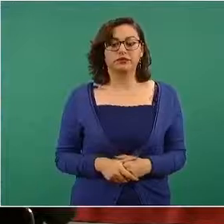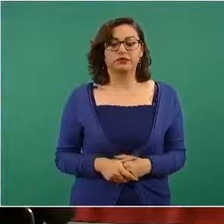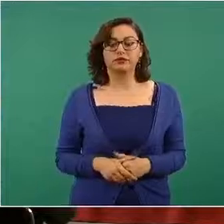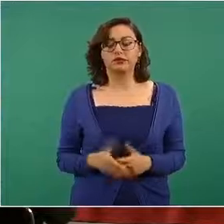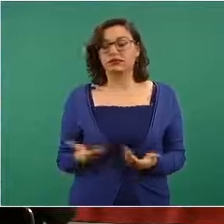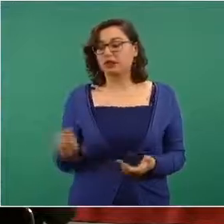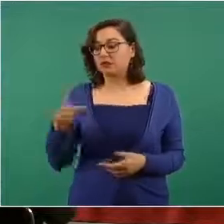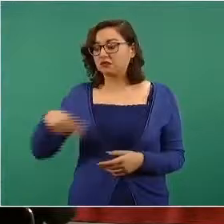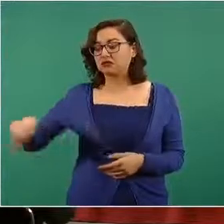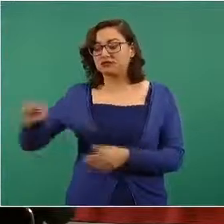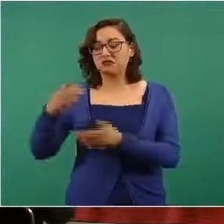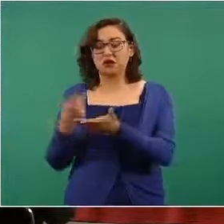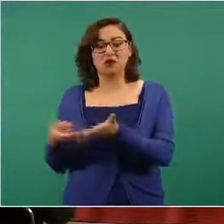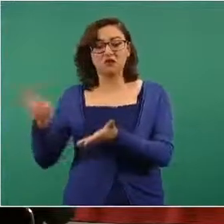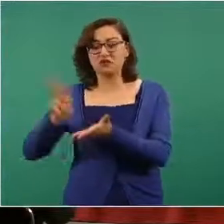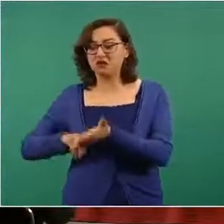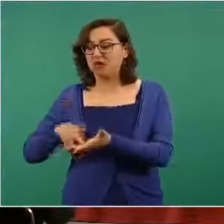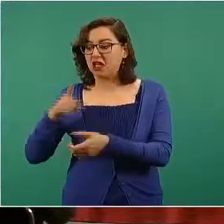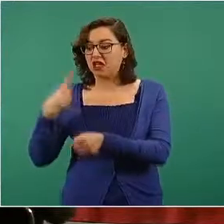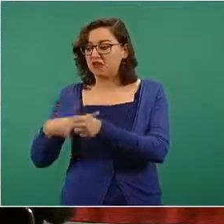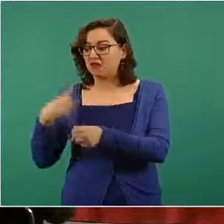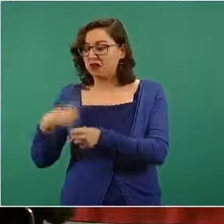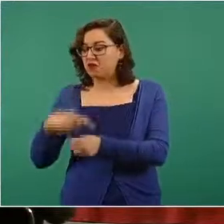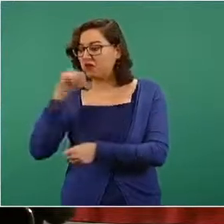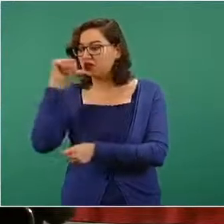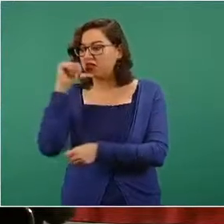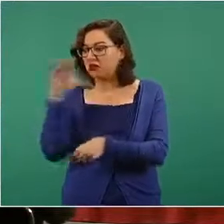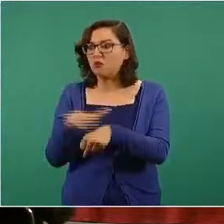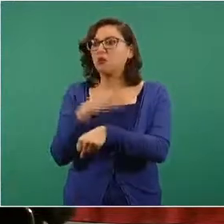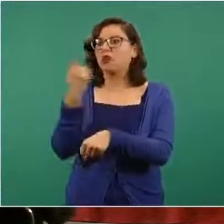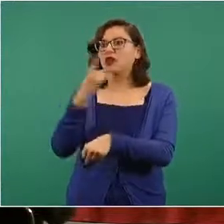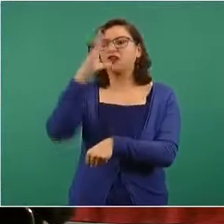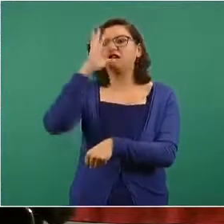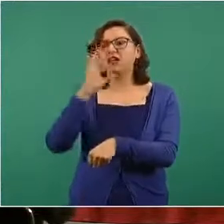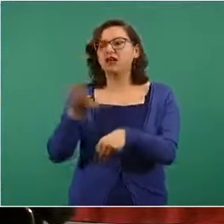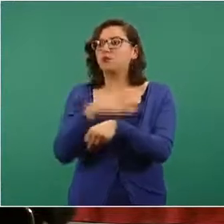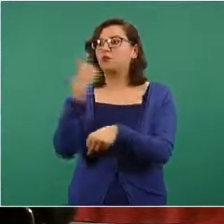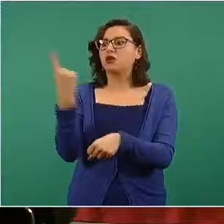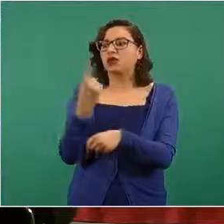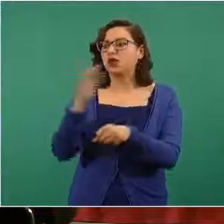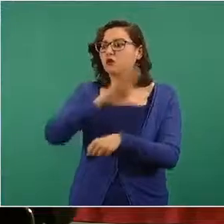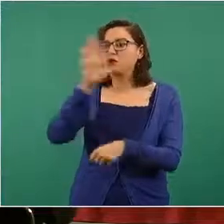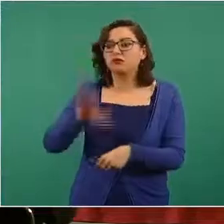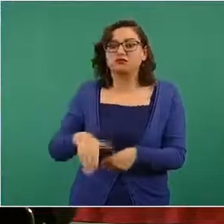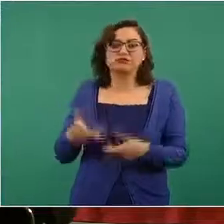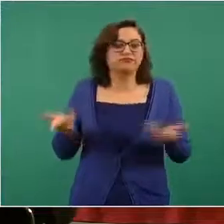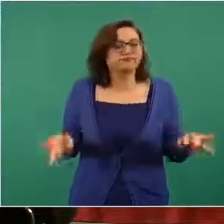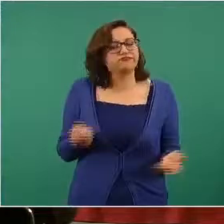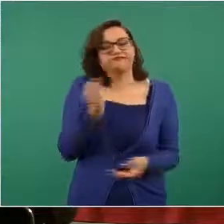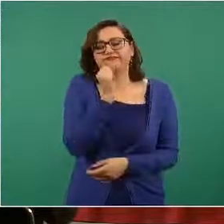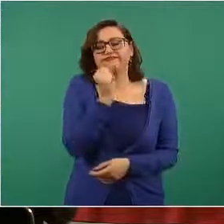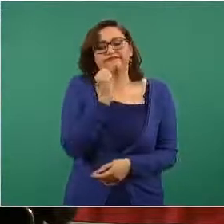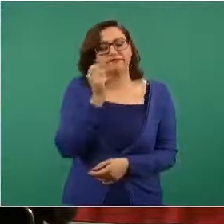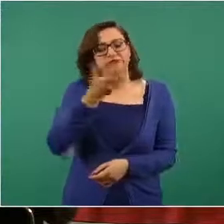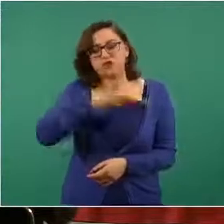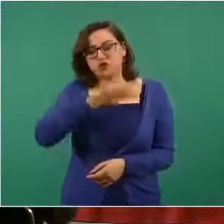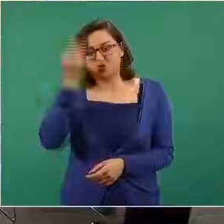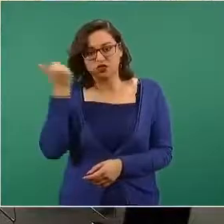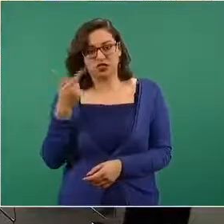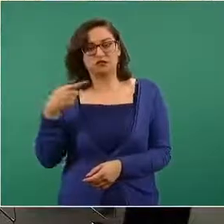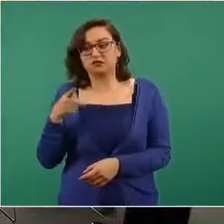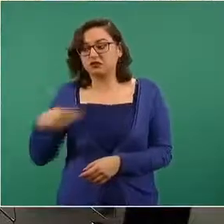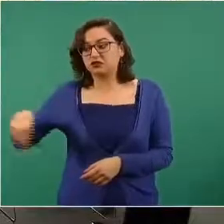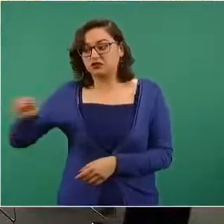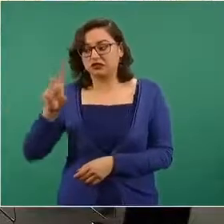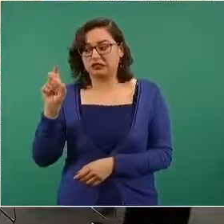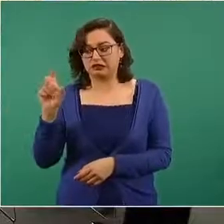otro 70% tenemos enfermedades o factores de riesgo que claramente se han asociado a un mayor riesgo